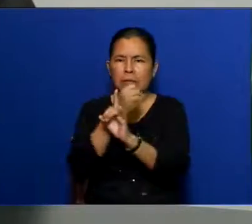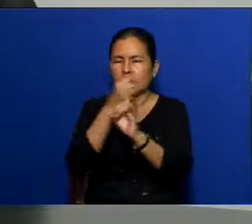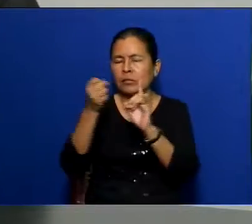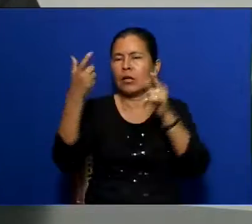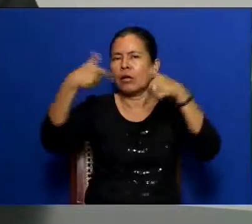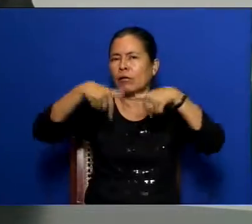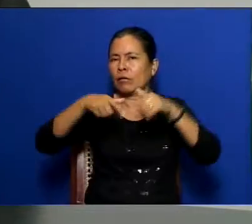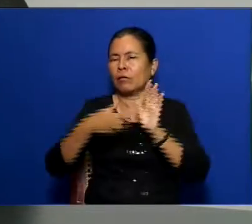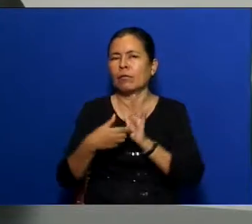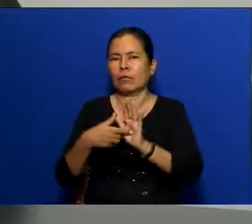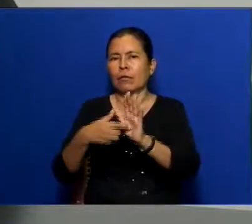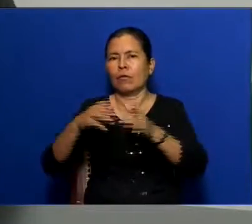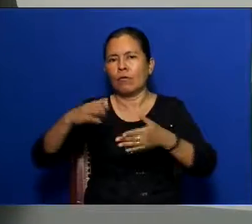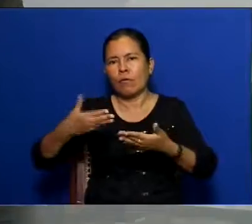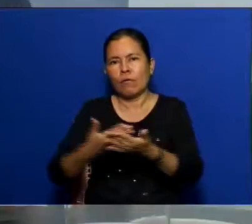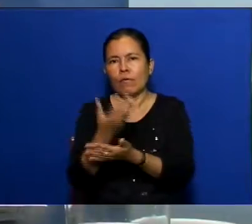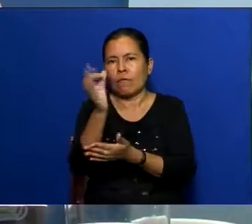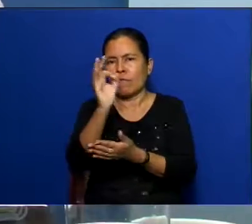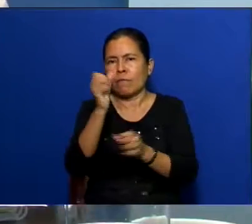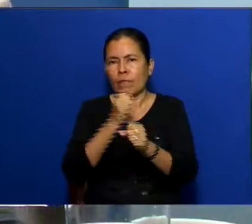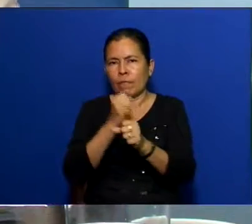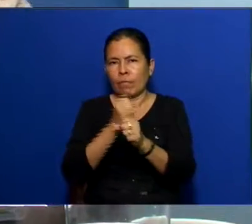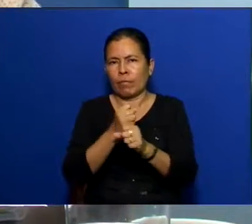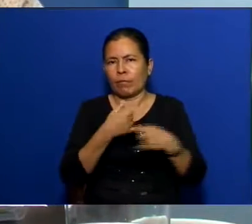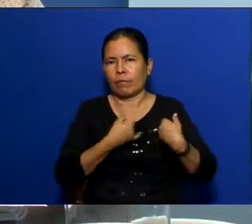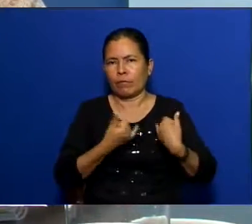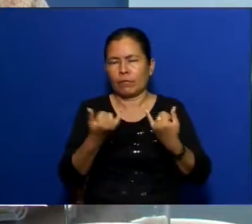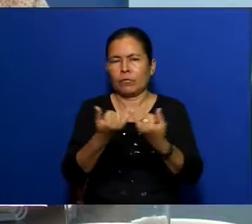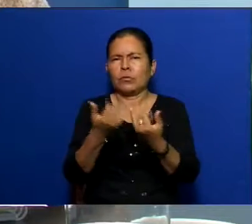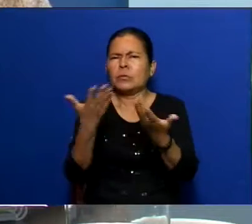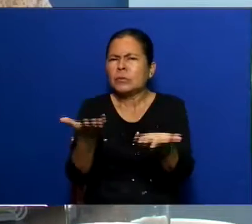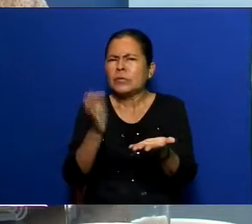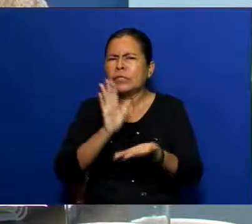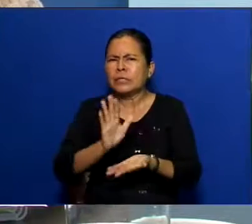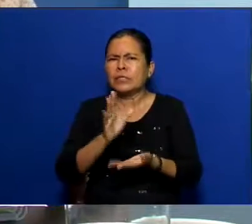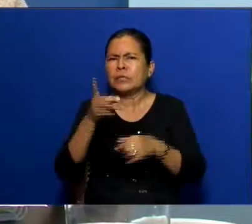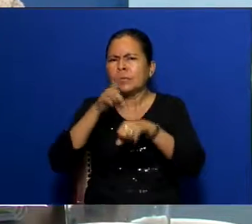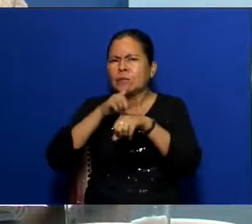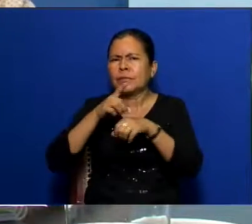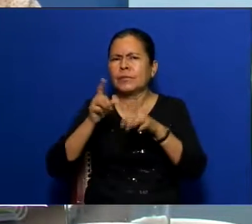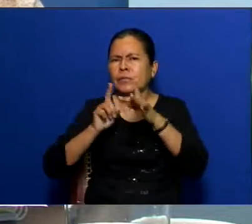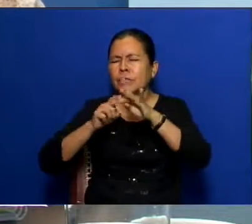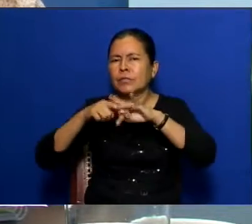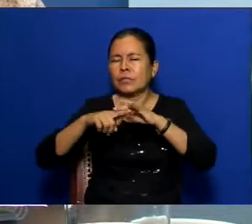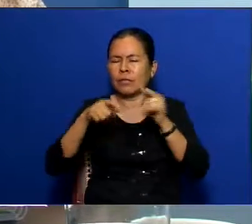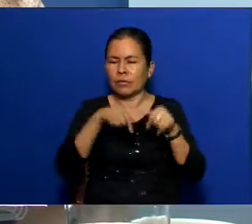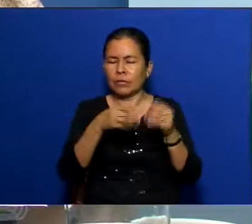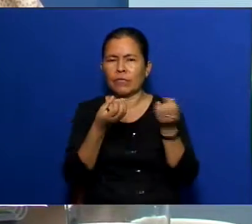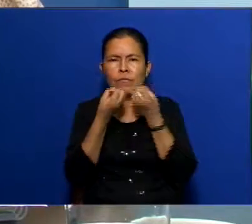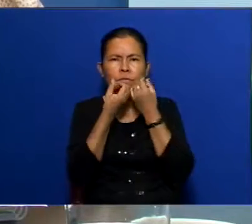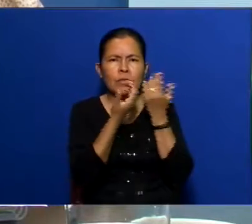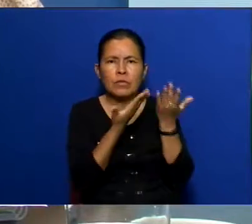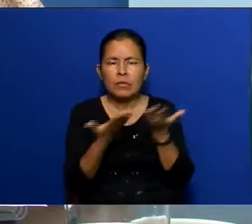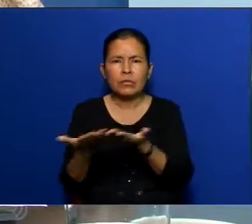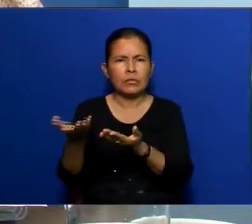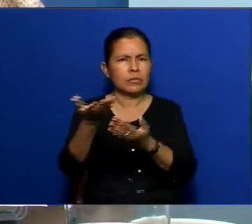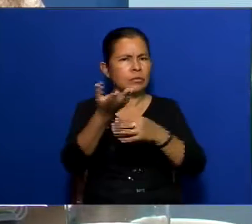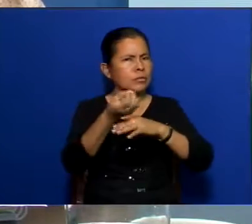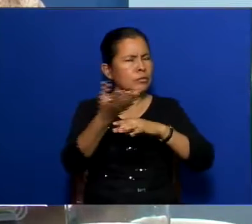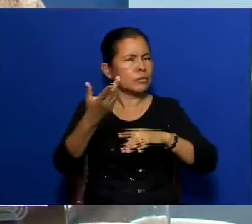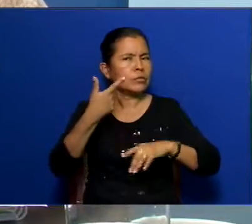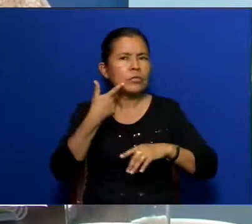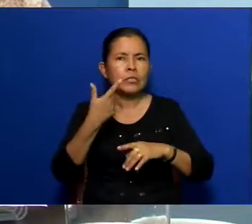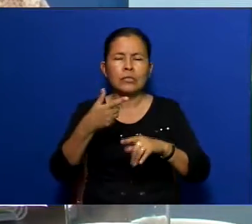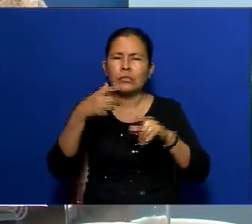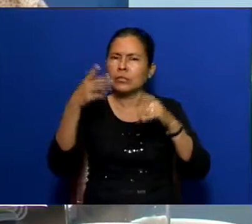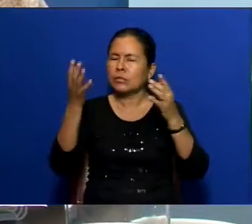en el Instituto de Medicina Legal. Qué bueno que traemos todo el trabajo del Instituto de Medicina Legal a colación, porque justamente con respecto